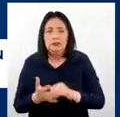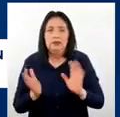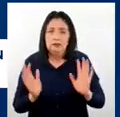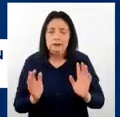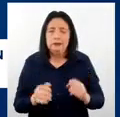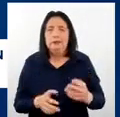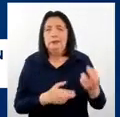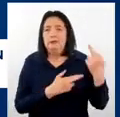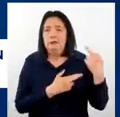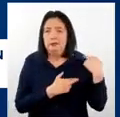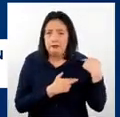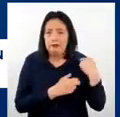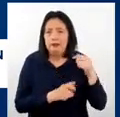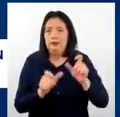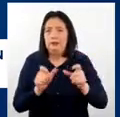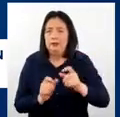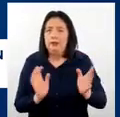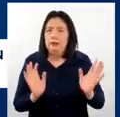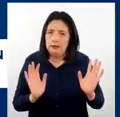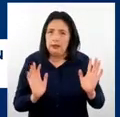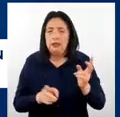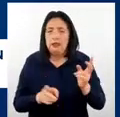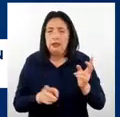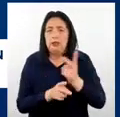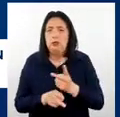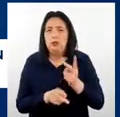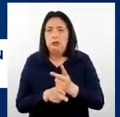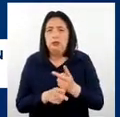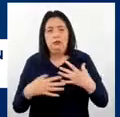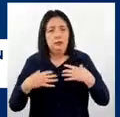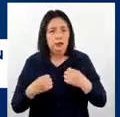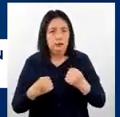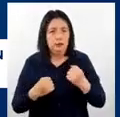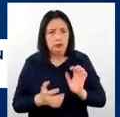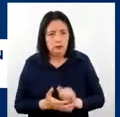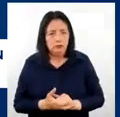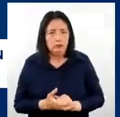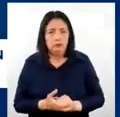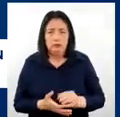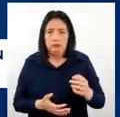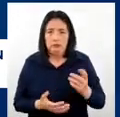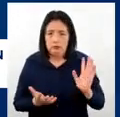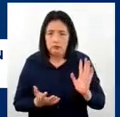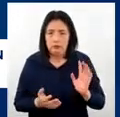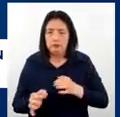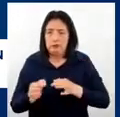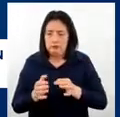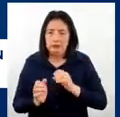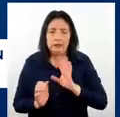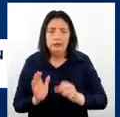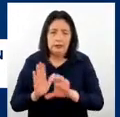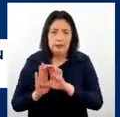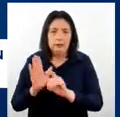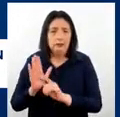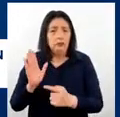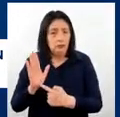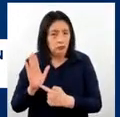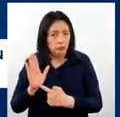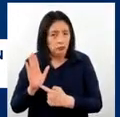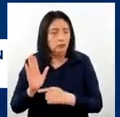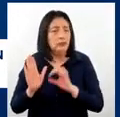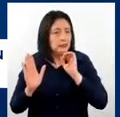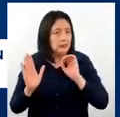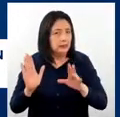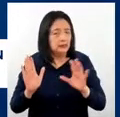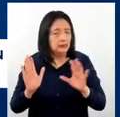de las personas respecto al cuidado de la salud. Debemos empezar señalando que la Constitución política señala que